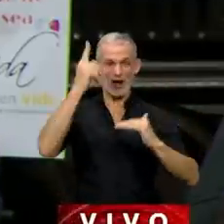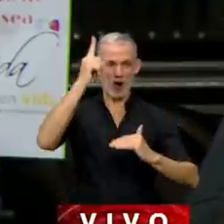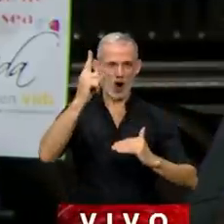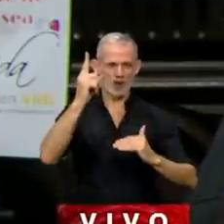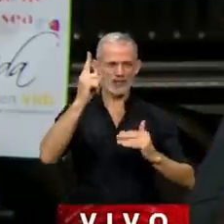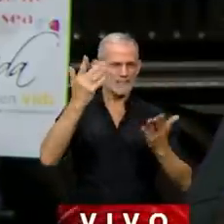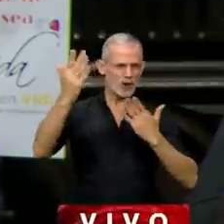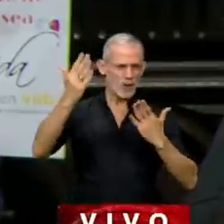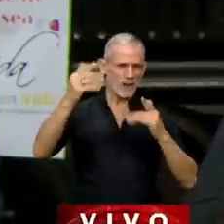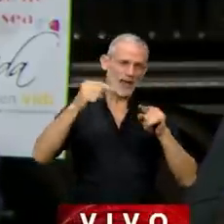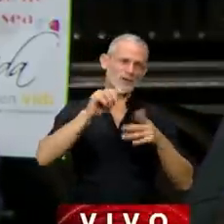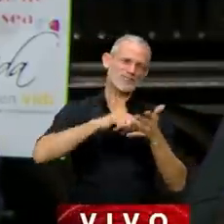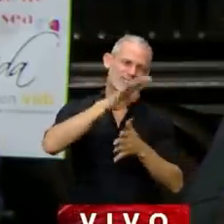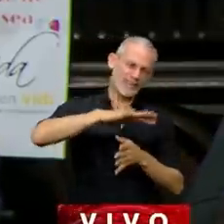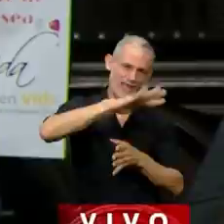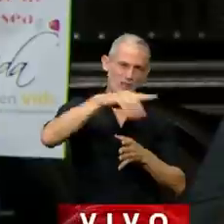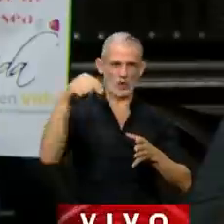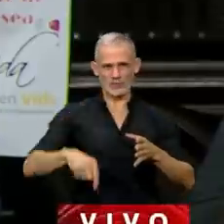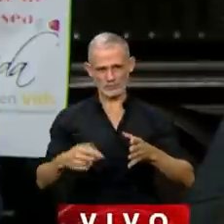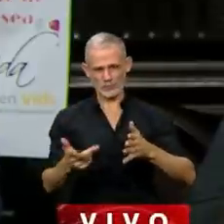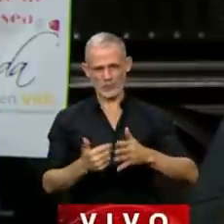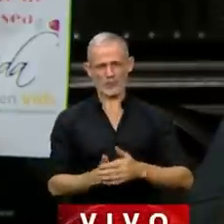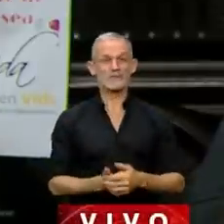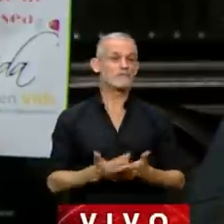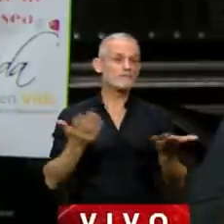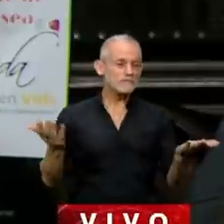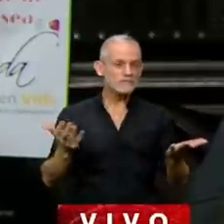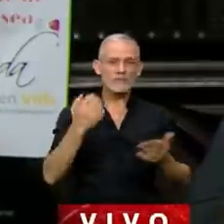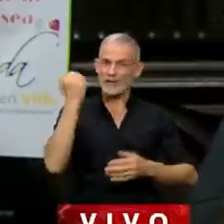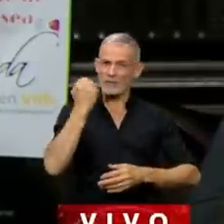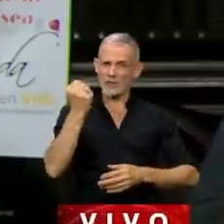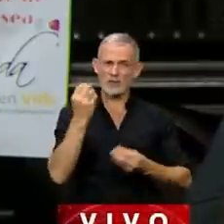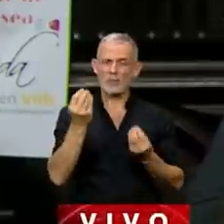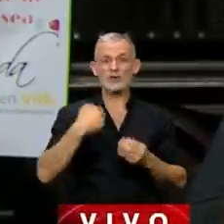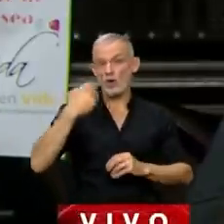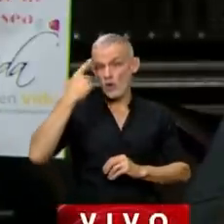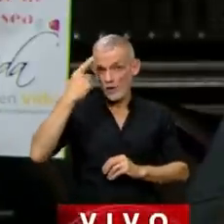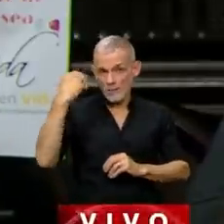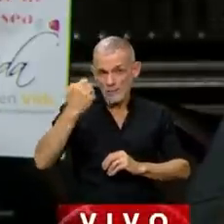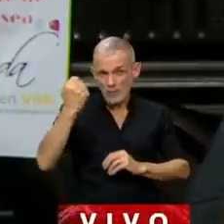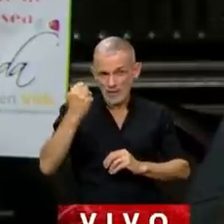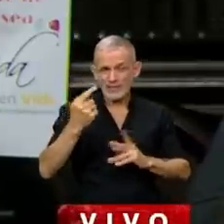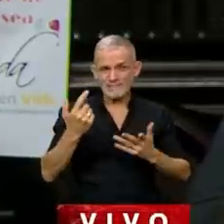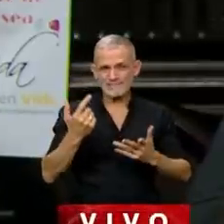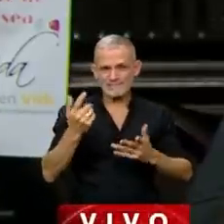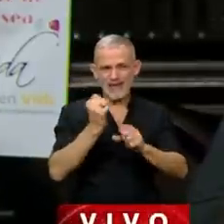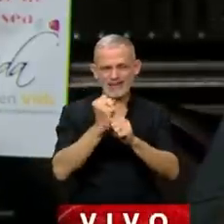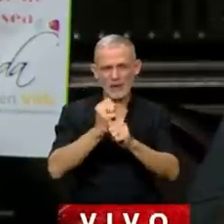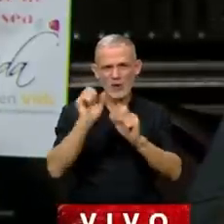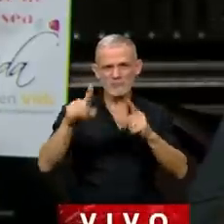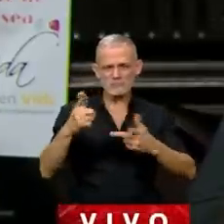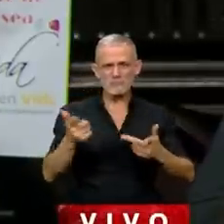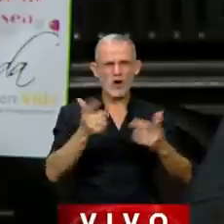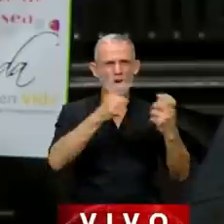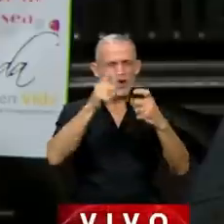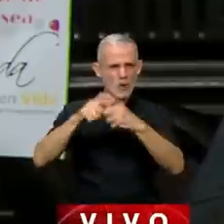país con respecto a todo el resto de la Argentina. Resaltar esto porque me parecía importante destacar el trabajo que se realizó